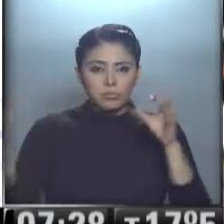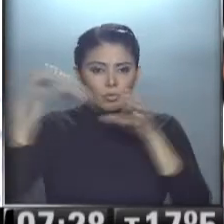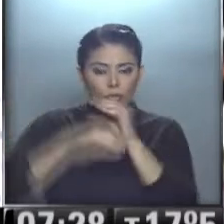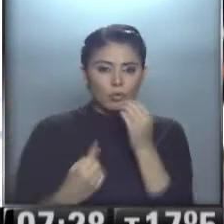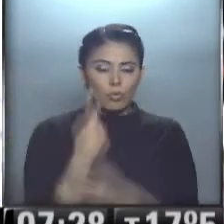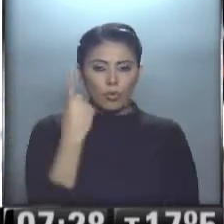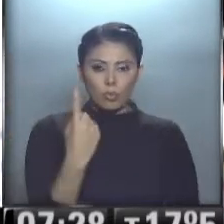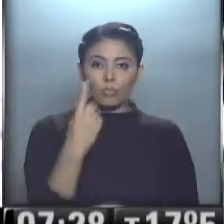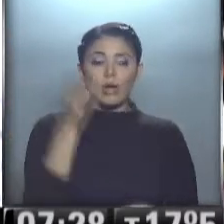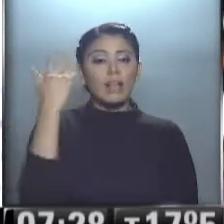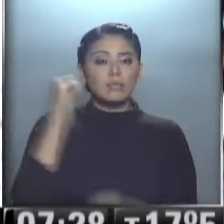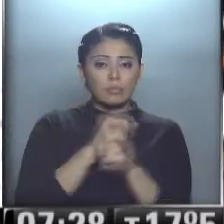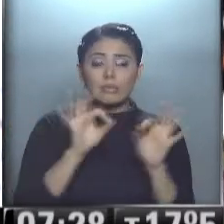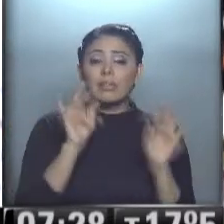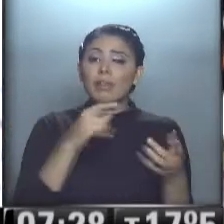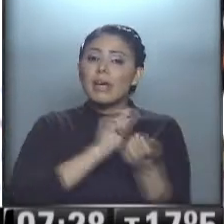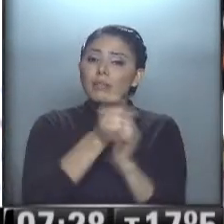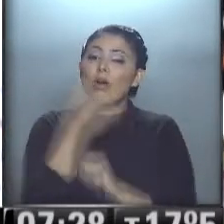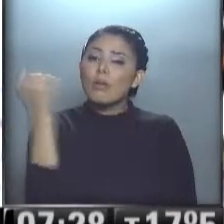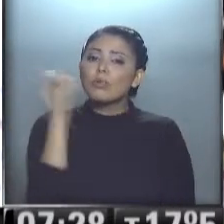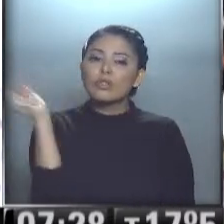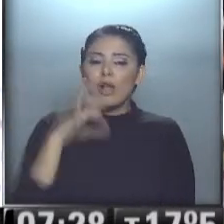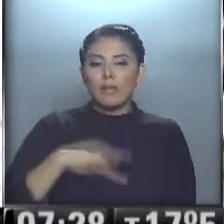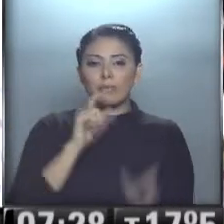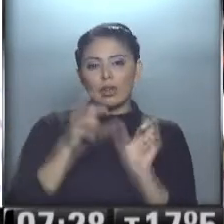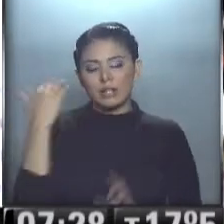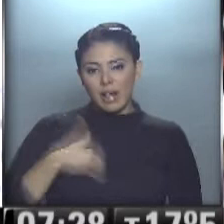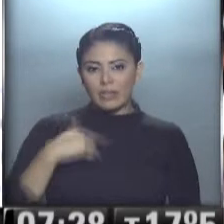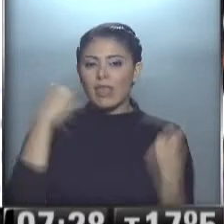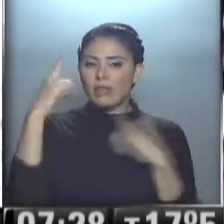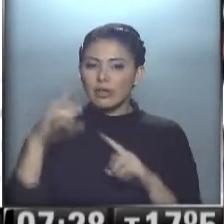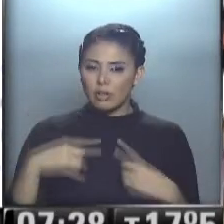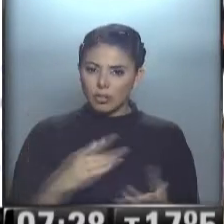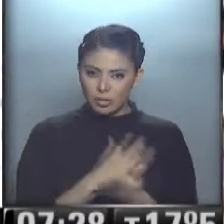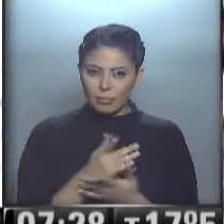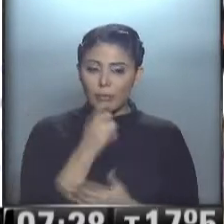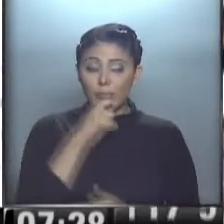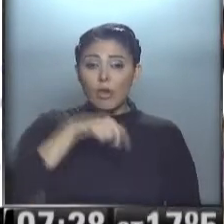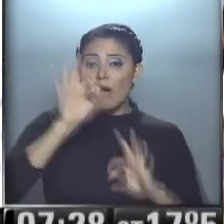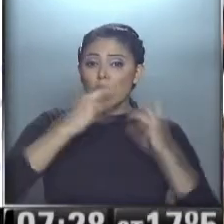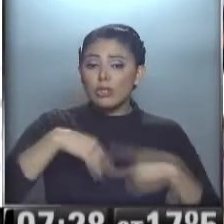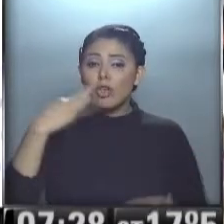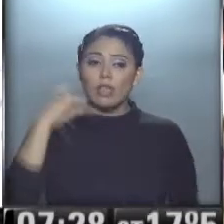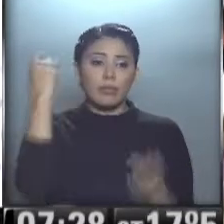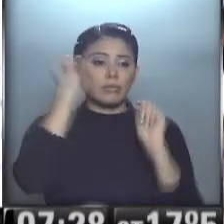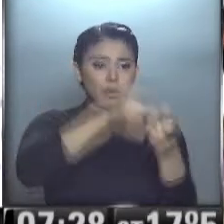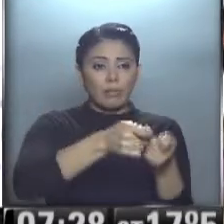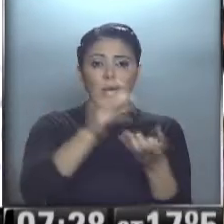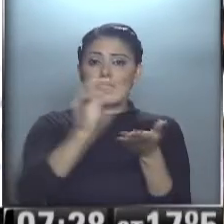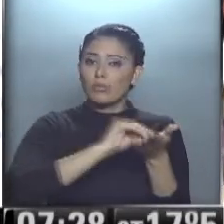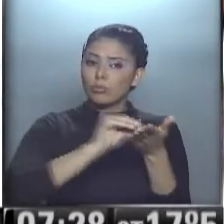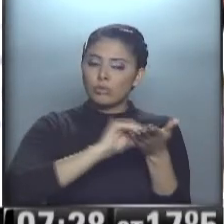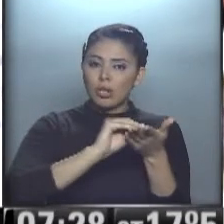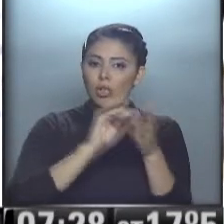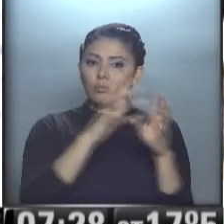Senadores y que aporta importantes modificaciones para la vida de los argentinos en diversos aspectos. El proyecto ahora deberá ser tratado por la Cámara de Diputados